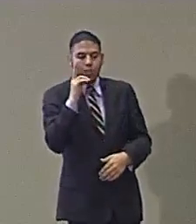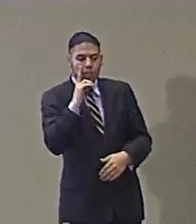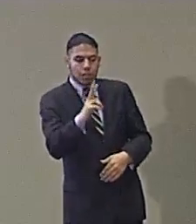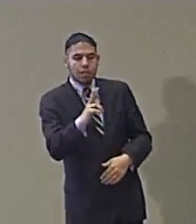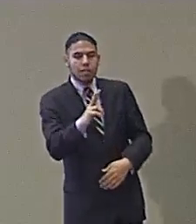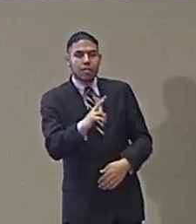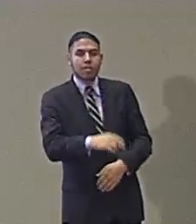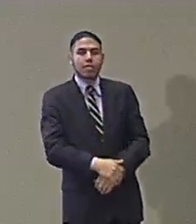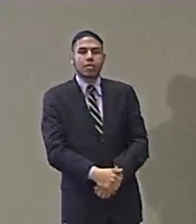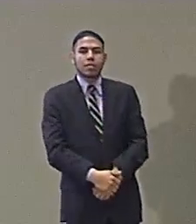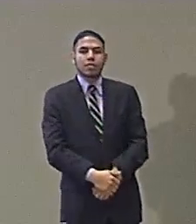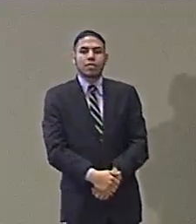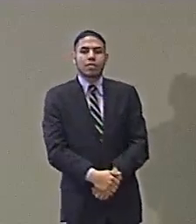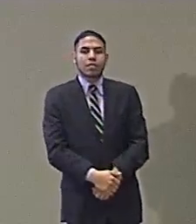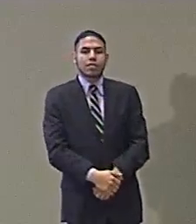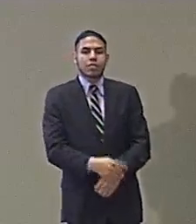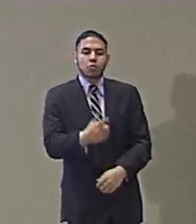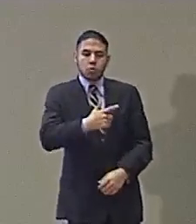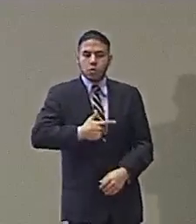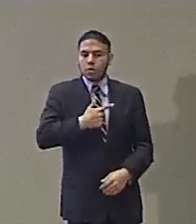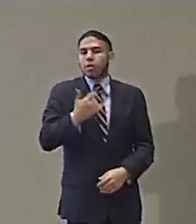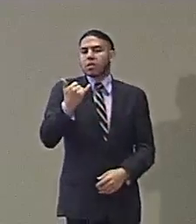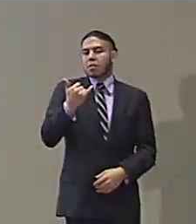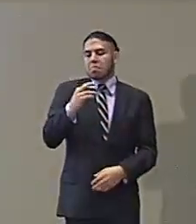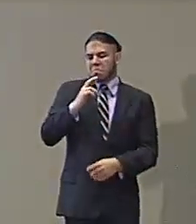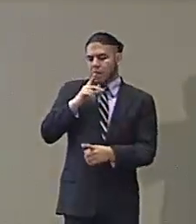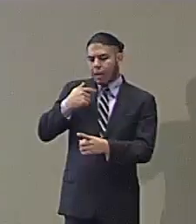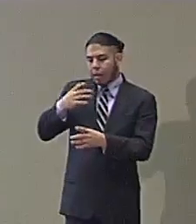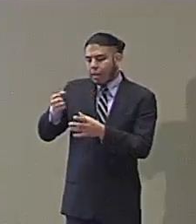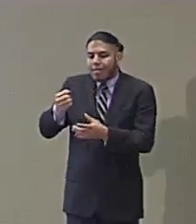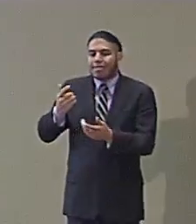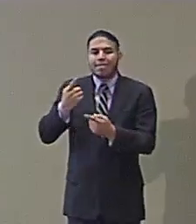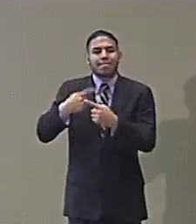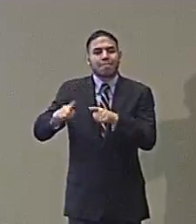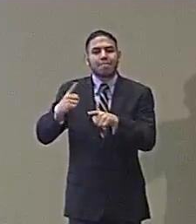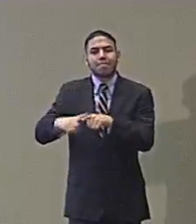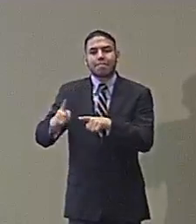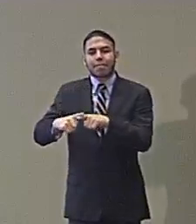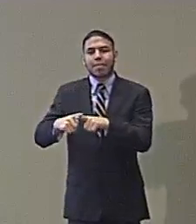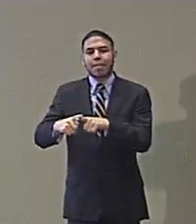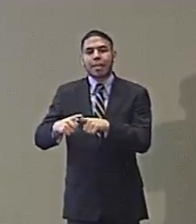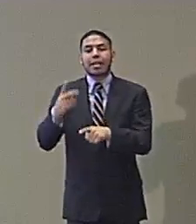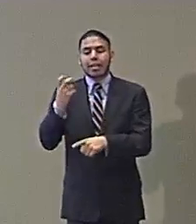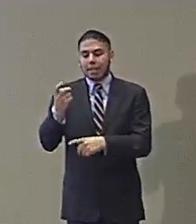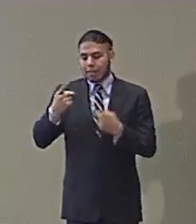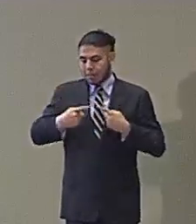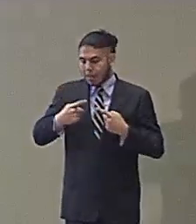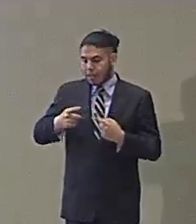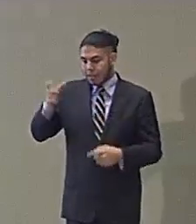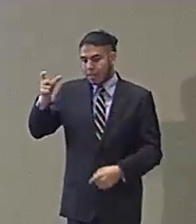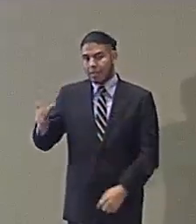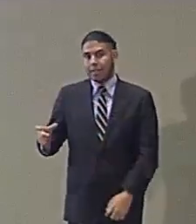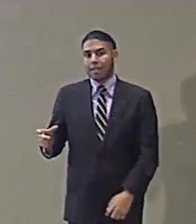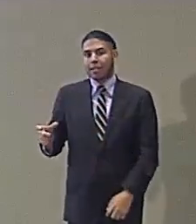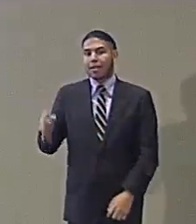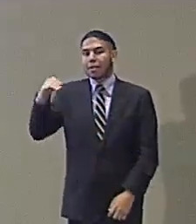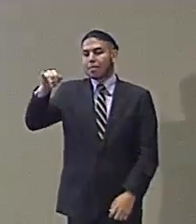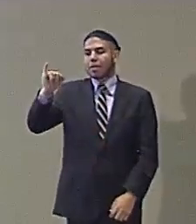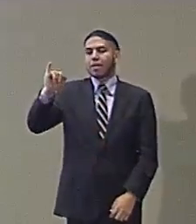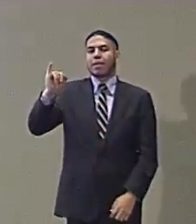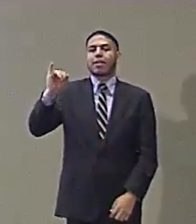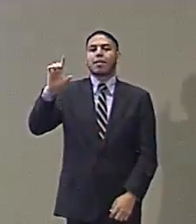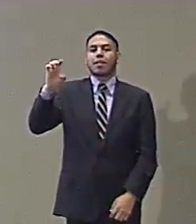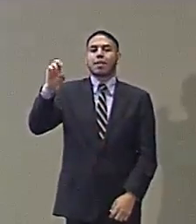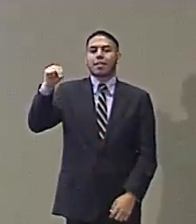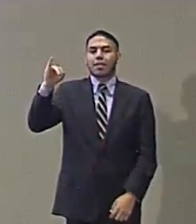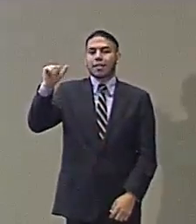y preferencias han cambiado y quiero mencionar que estos personajes millennials viajan mucho